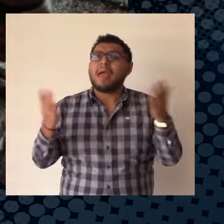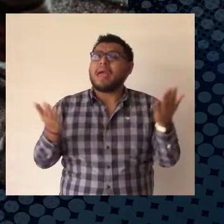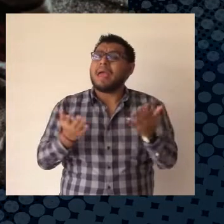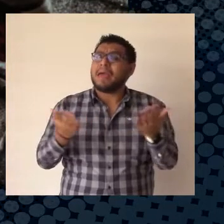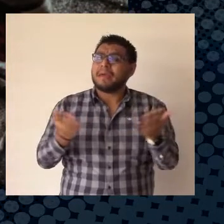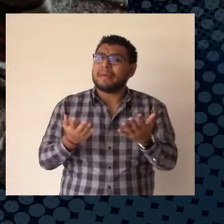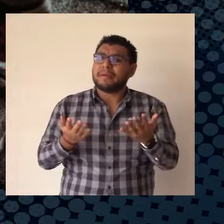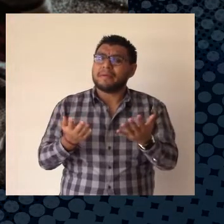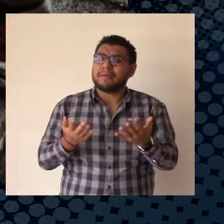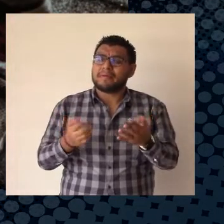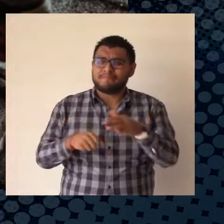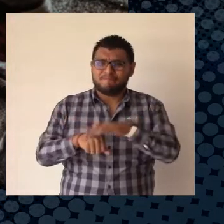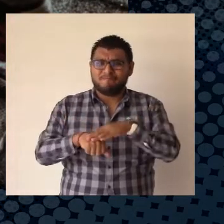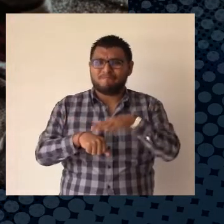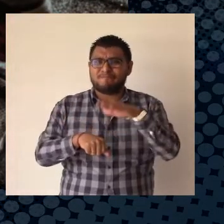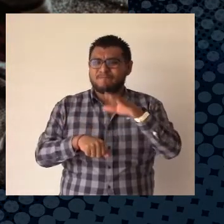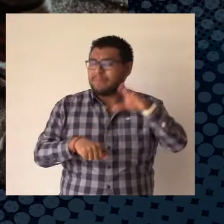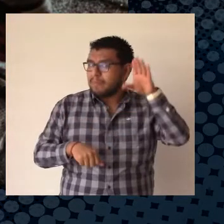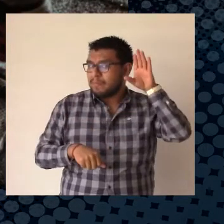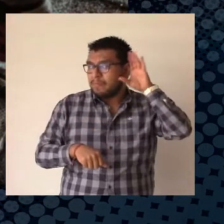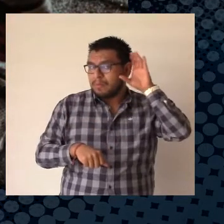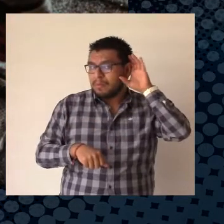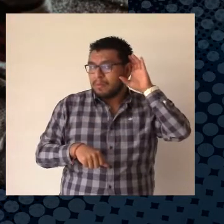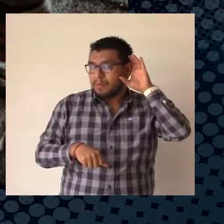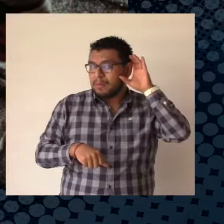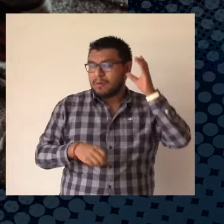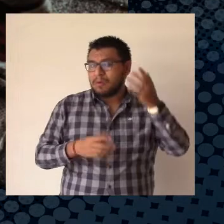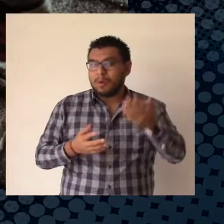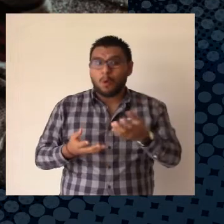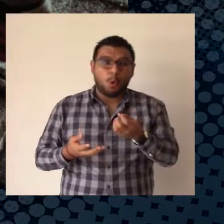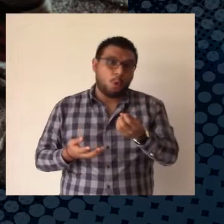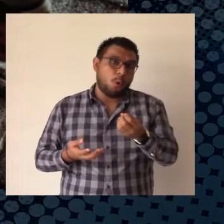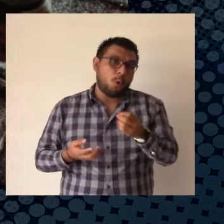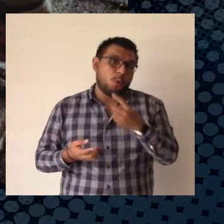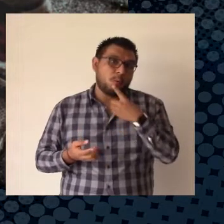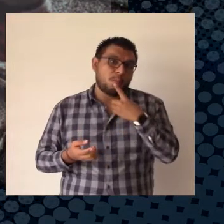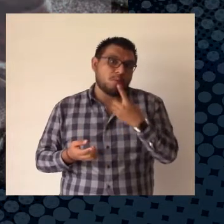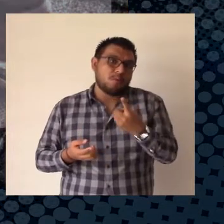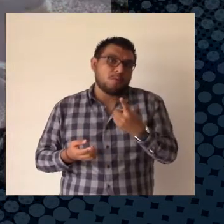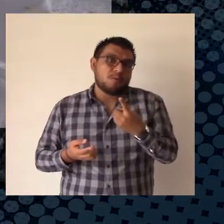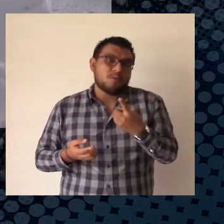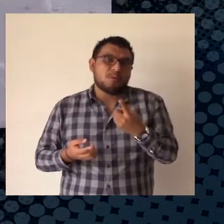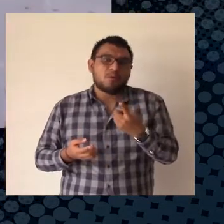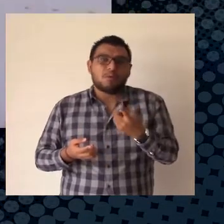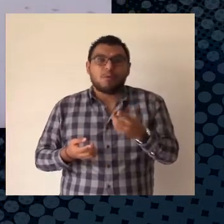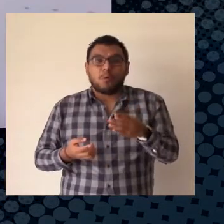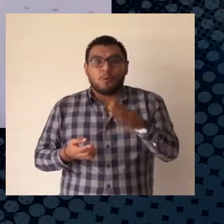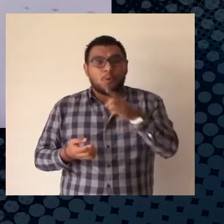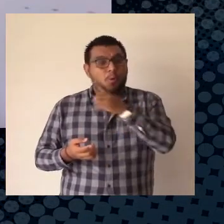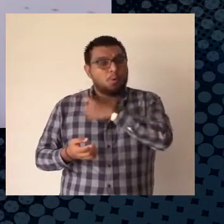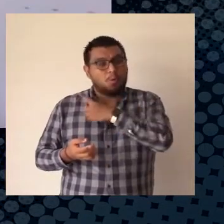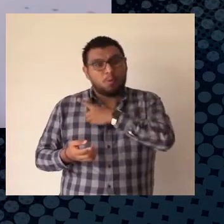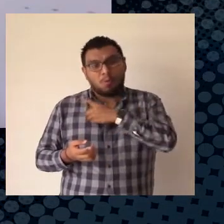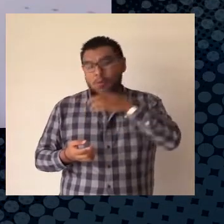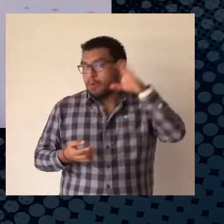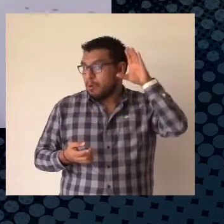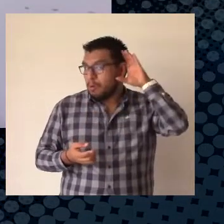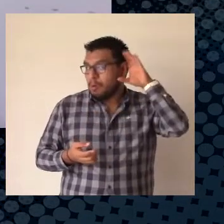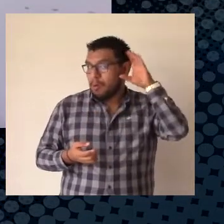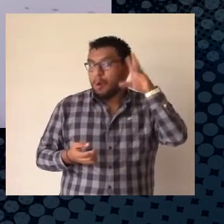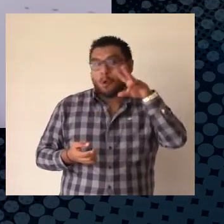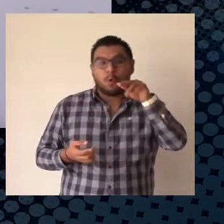Hacedores más que oidores. O como dice Santiago, no seáis solamente oidores, sino